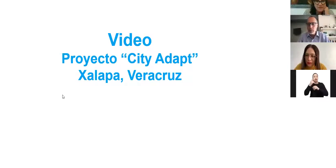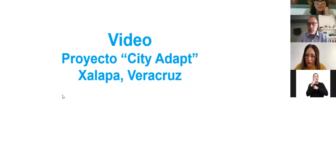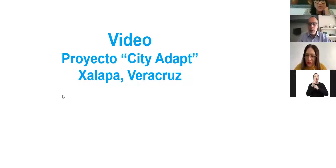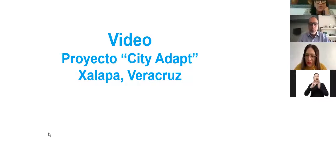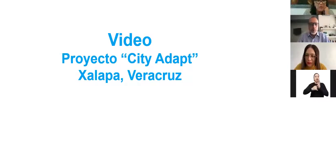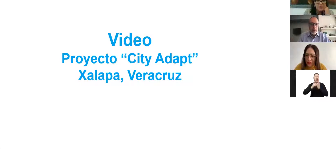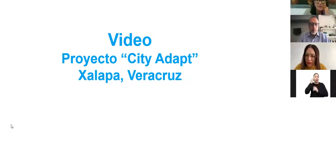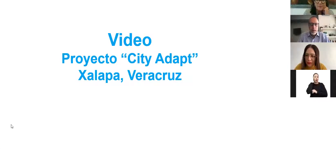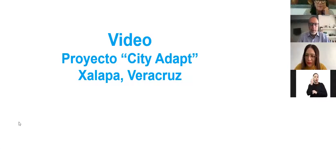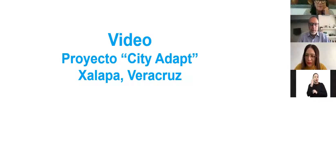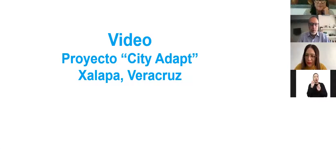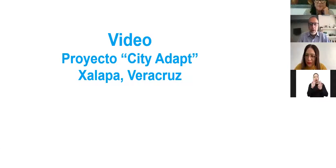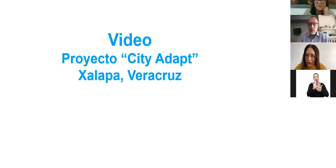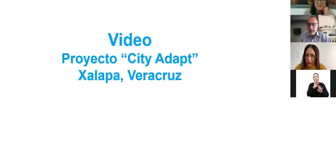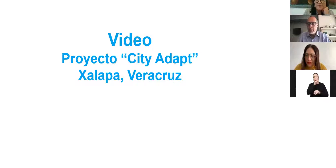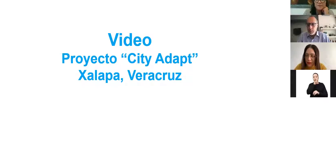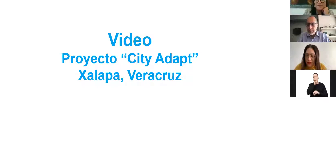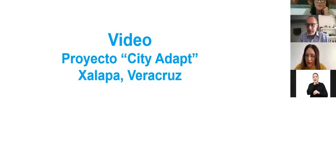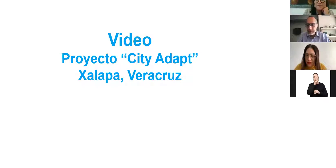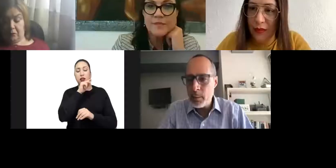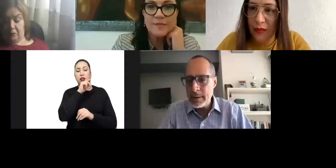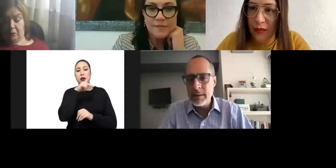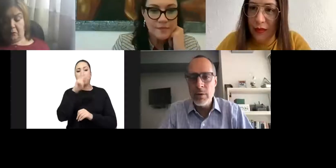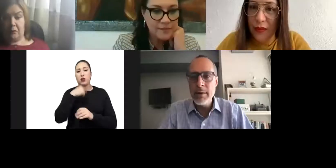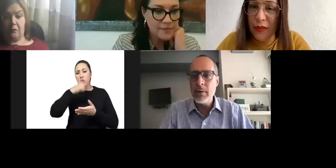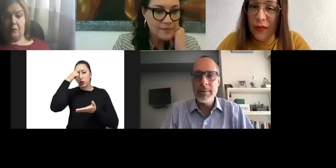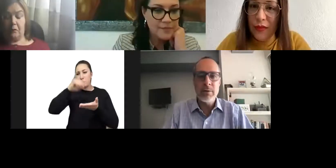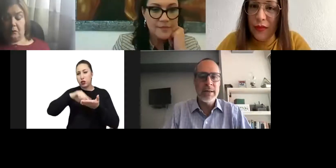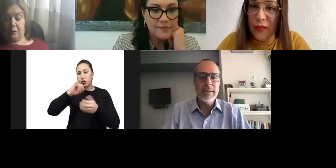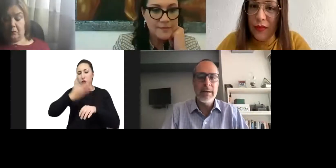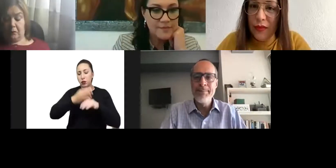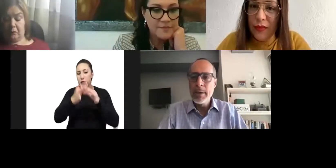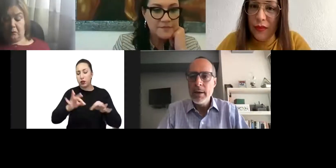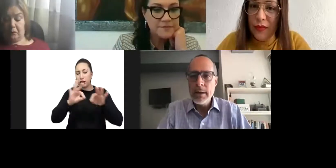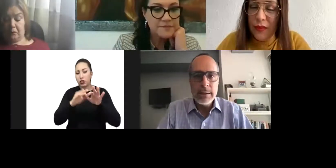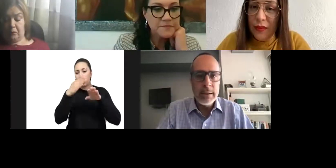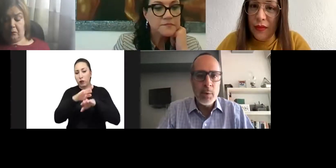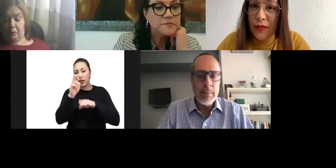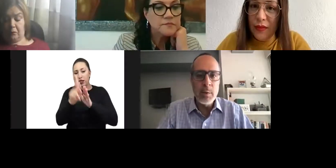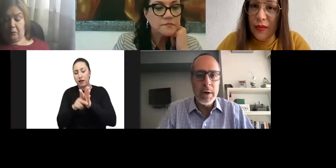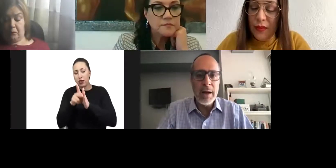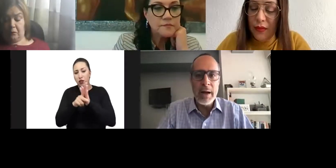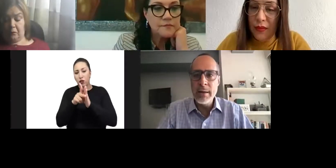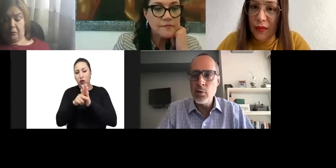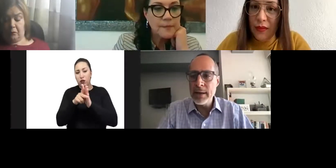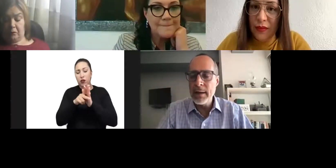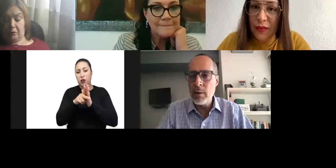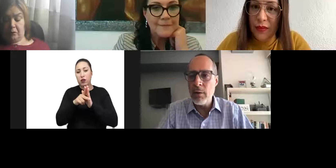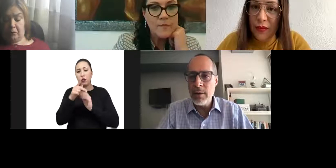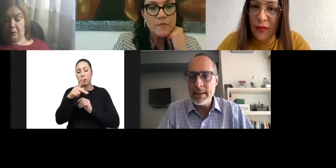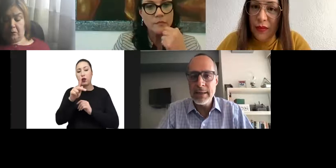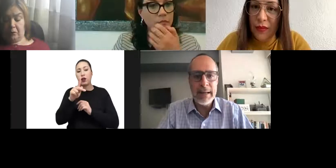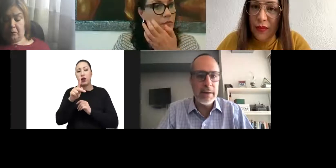perfecto, sin problema. Toda la audiencia, pero me parece muy importante lo del video que mencionaste. Si podemos poner en suerte de toda